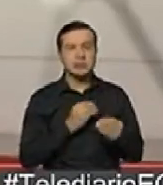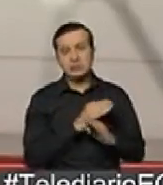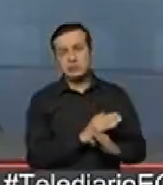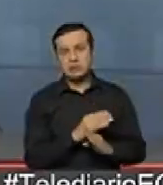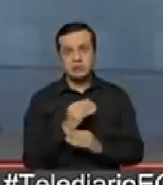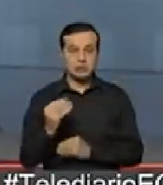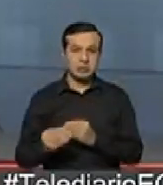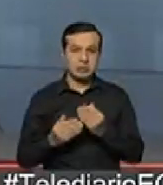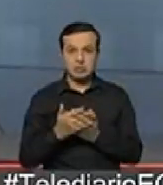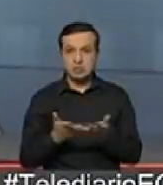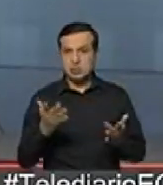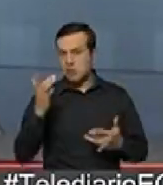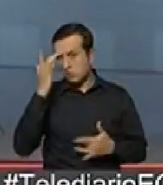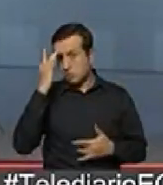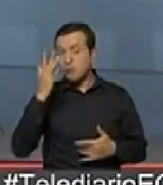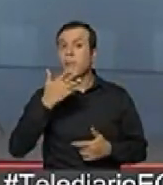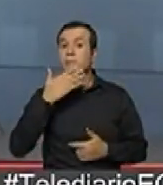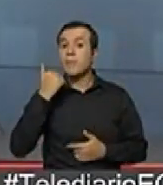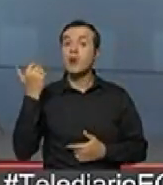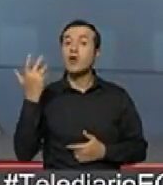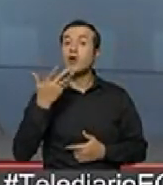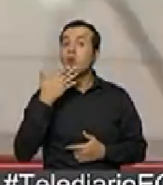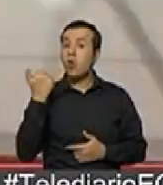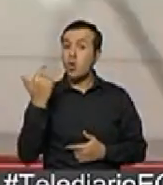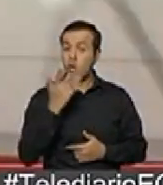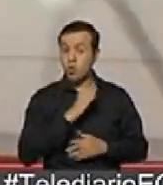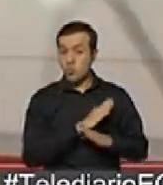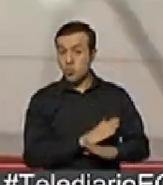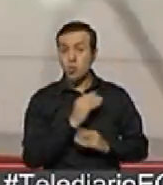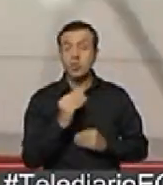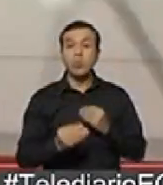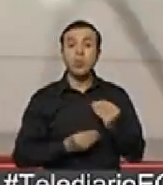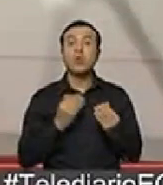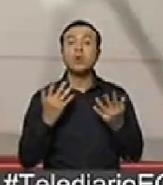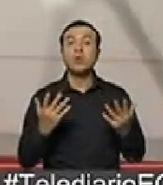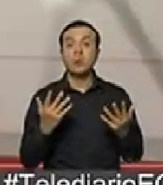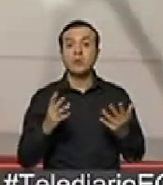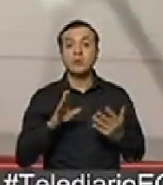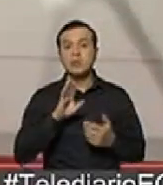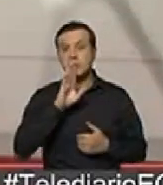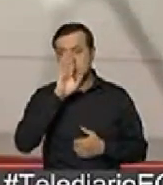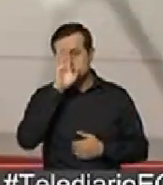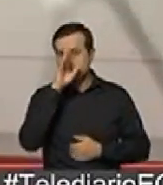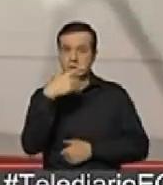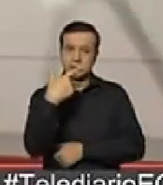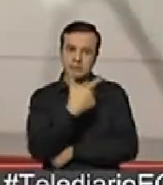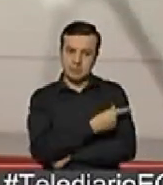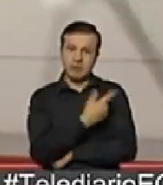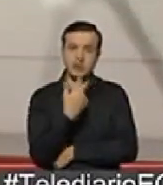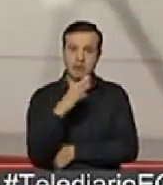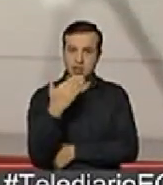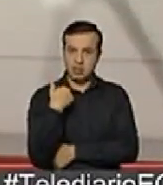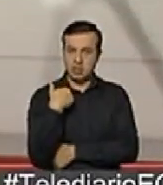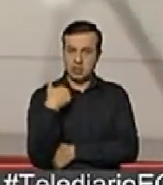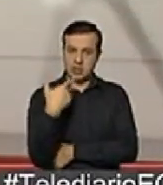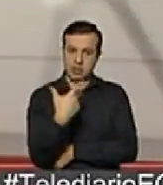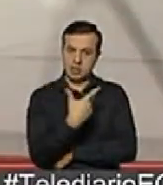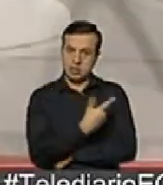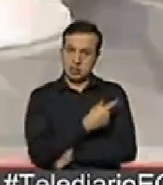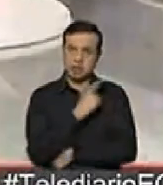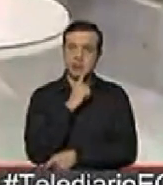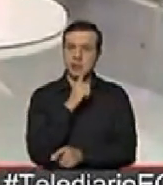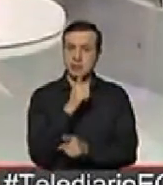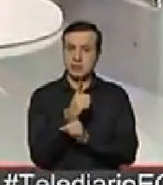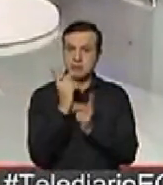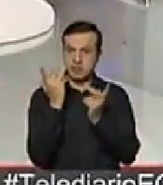entonces esta enfermedad? La mejor forma de prevención es la vacunación. Existe una vacuna